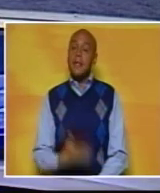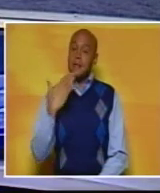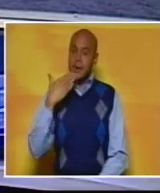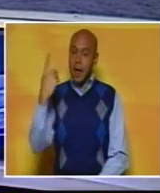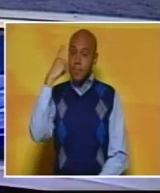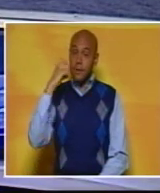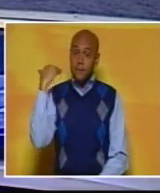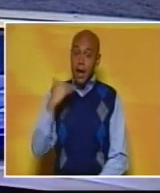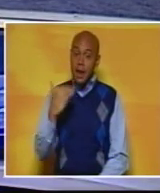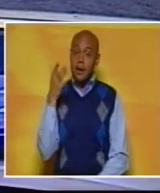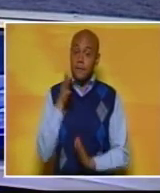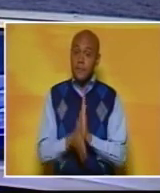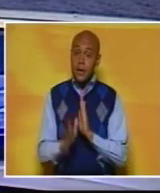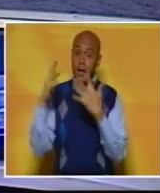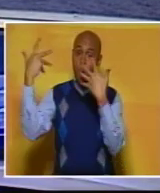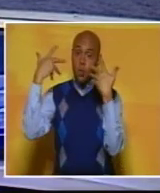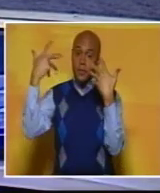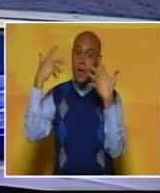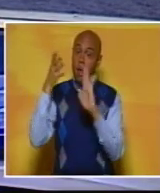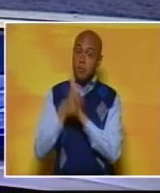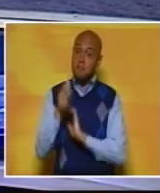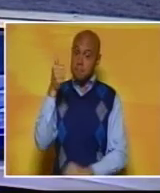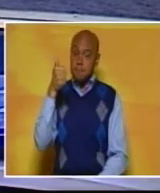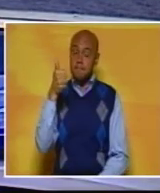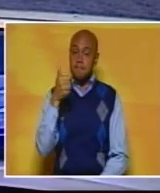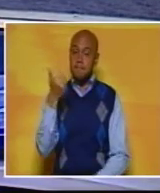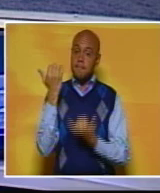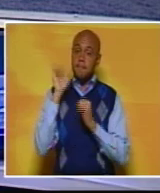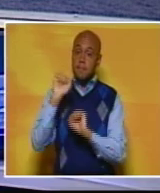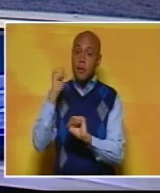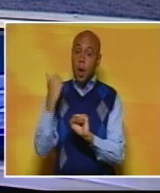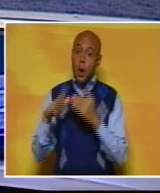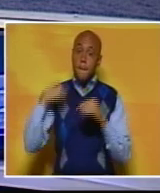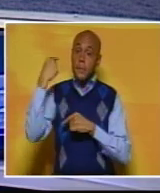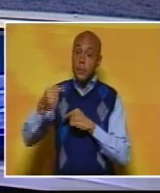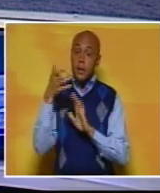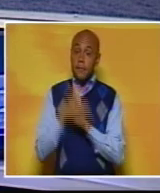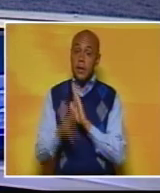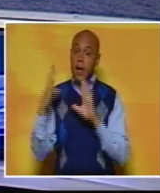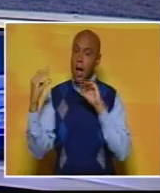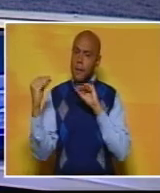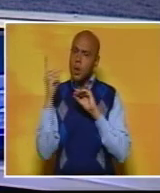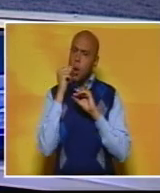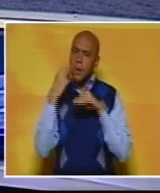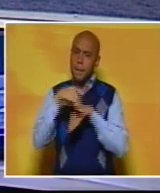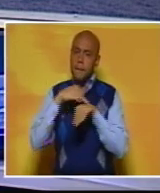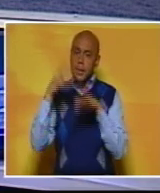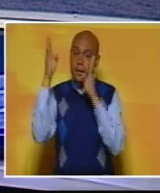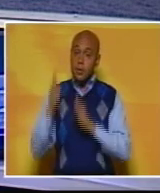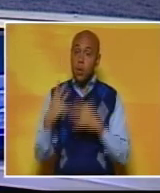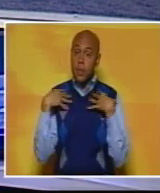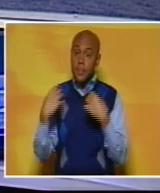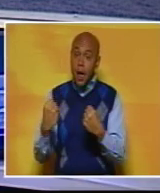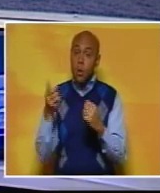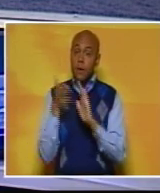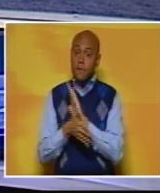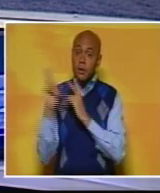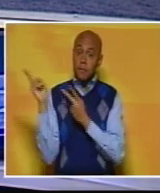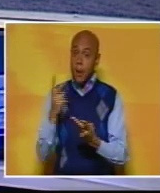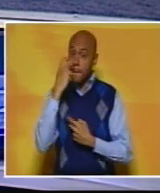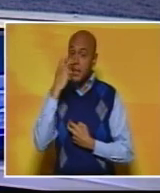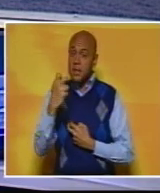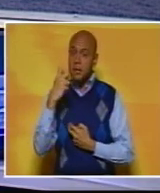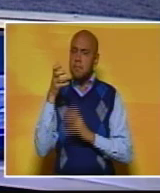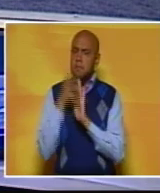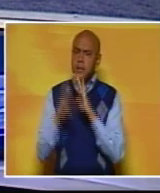Gracias, Estefanía, por estos consejos de prevención. Y más adelante estaremos conversando con el ministro de Salud, Carlos Alvarado, que nos estará comentando